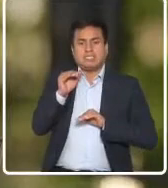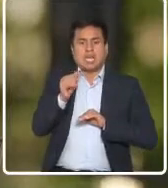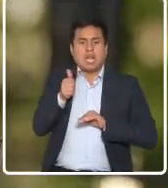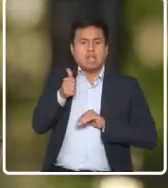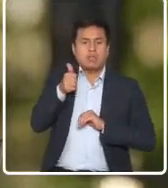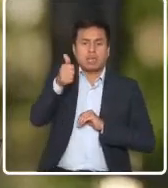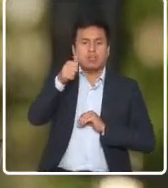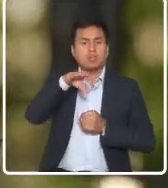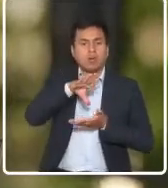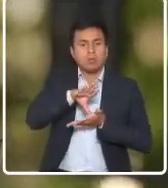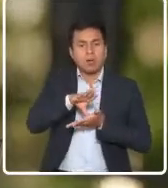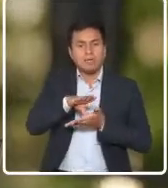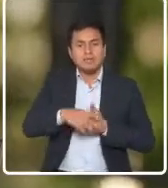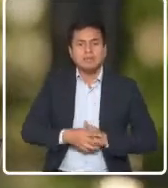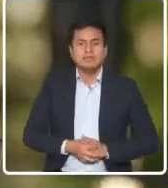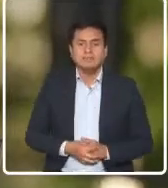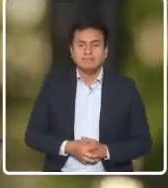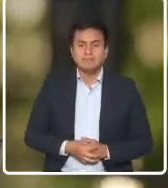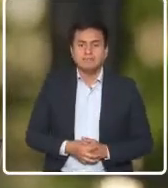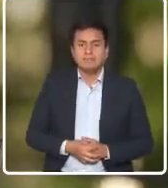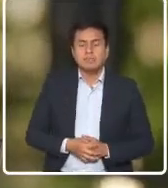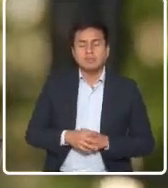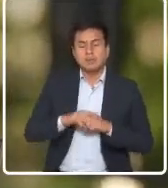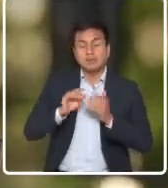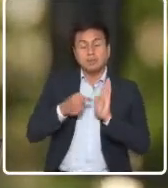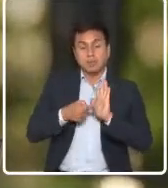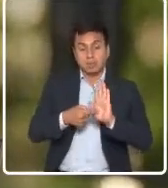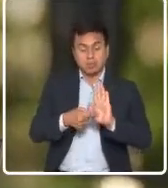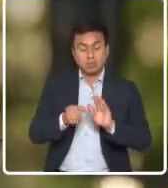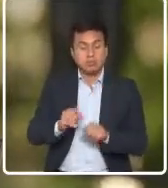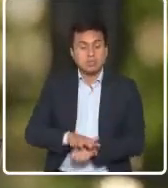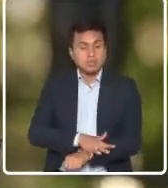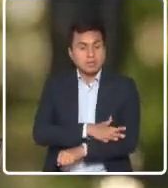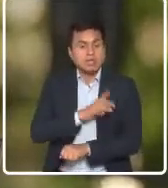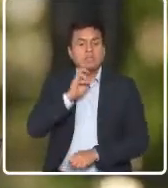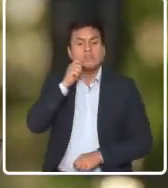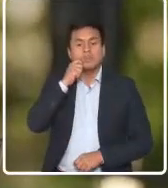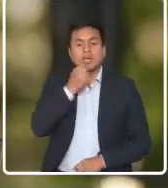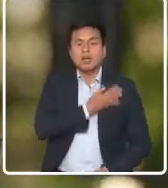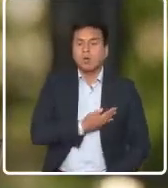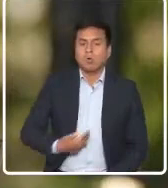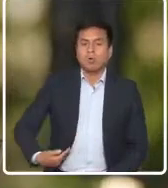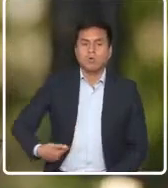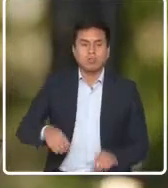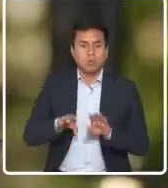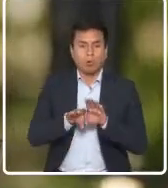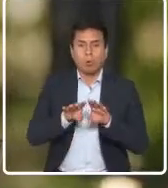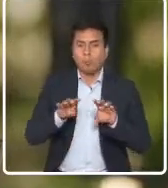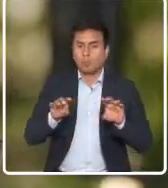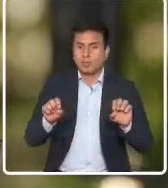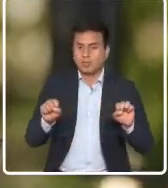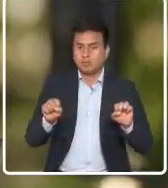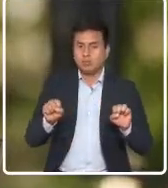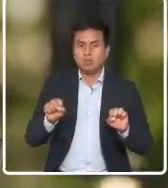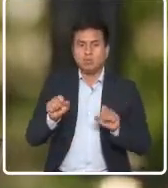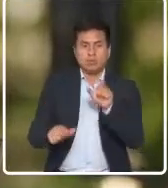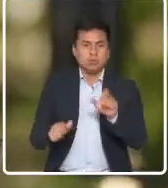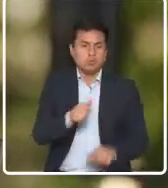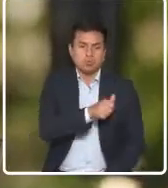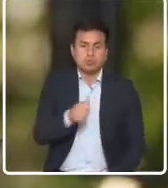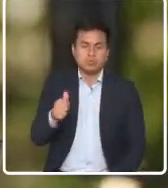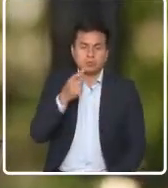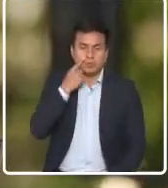más alta autoridad de nuestro país, en un gesto que refleja la sensibilidad de un gobierno comprometido con todas y